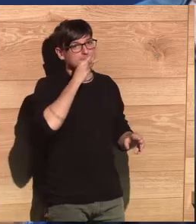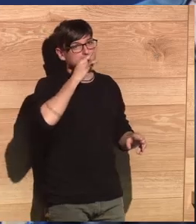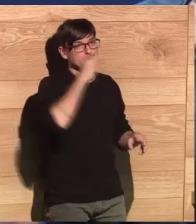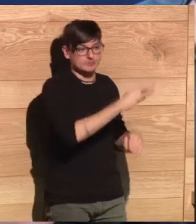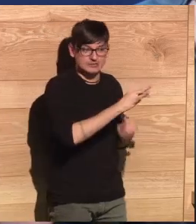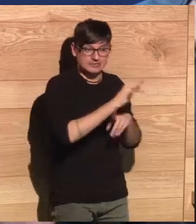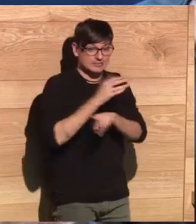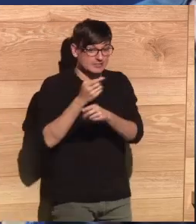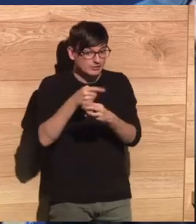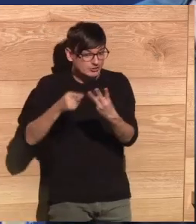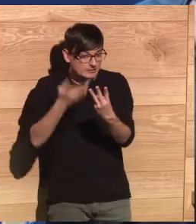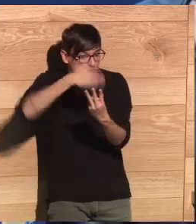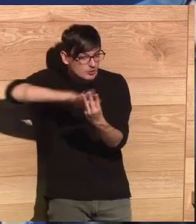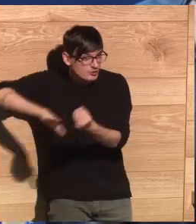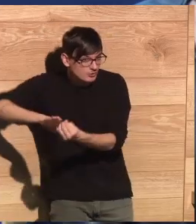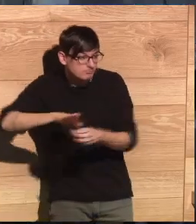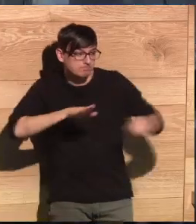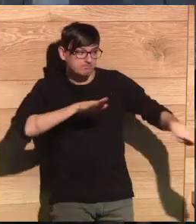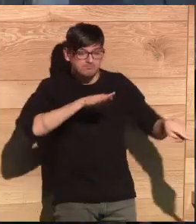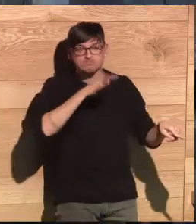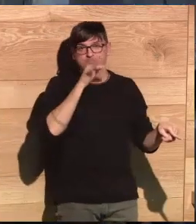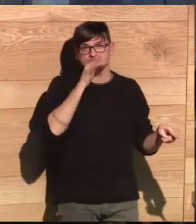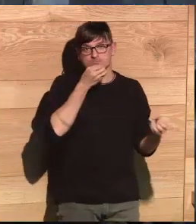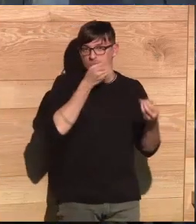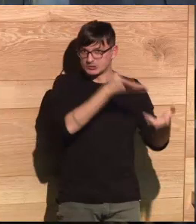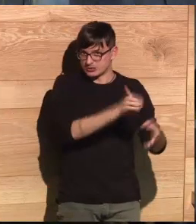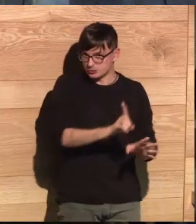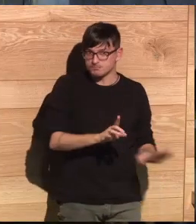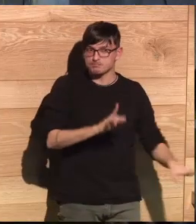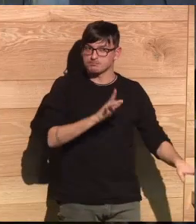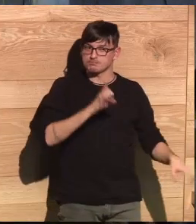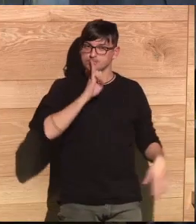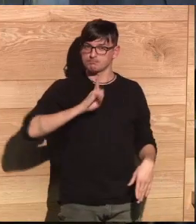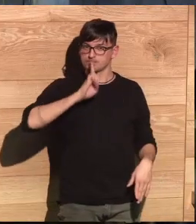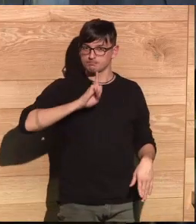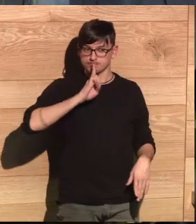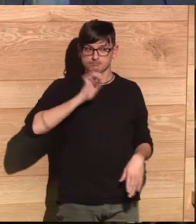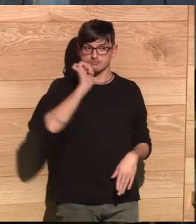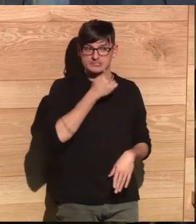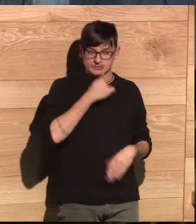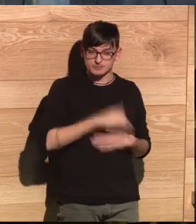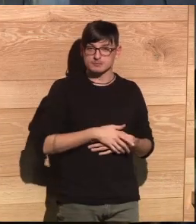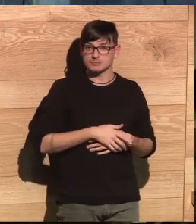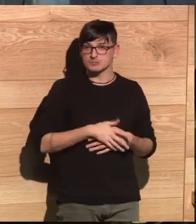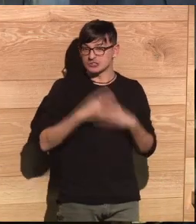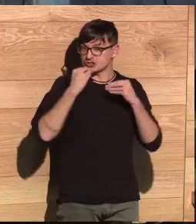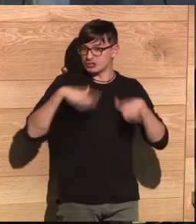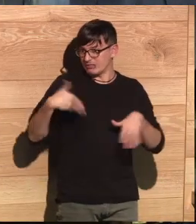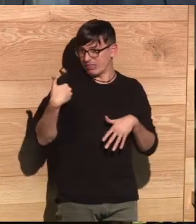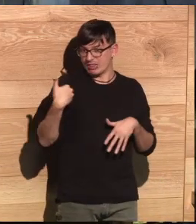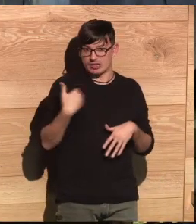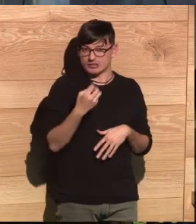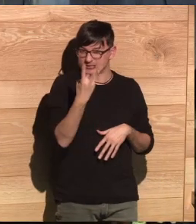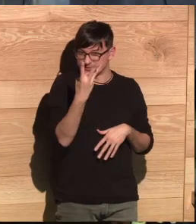se contaría la historia. Entonces es una historia bastante reciente y a mí me atrajo mucho de tres